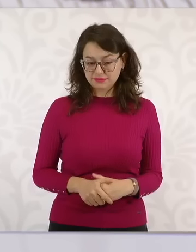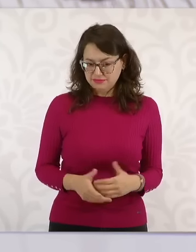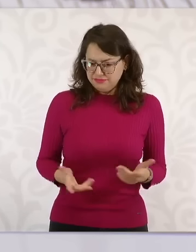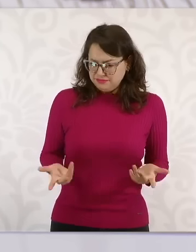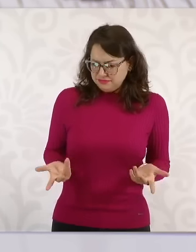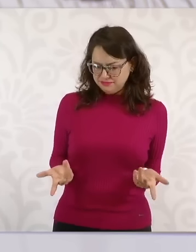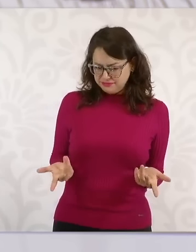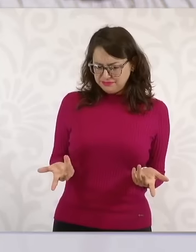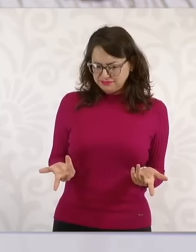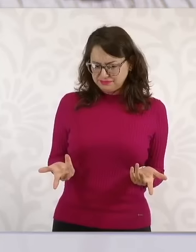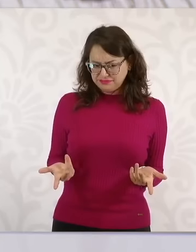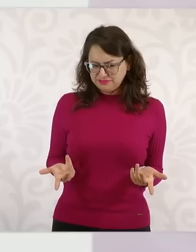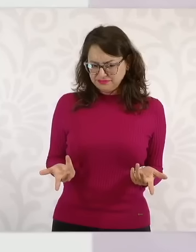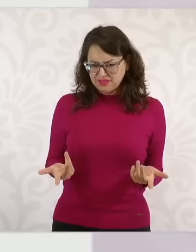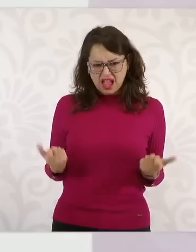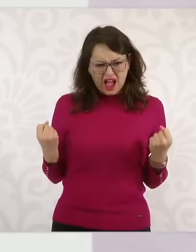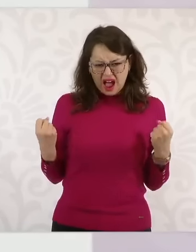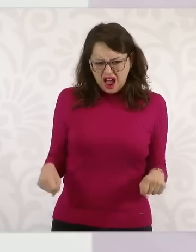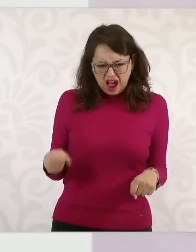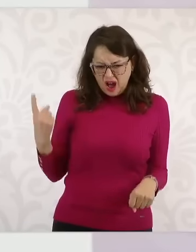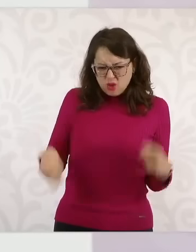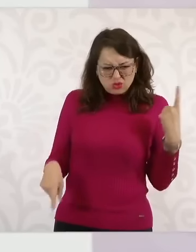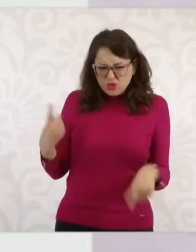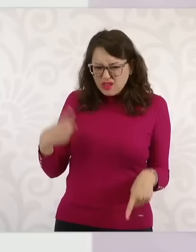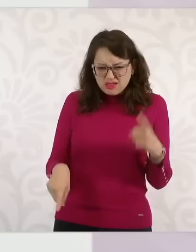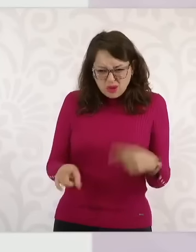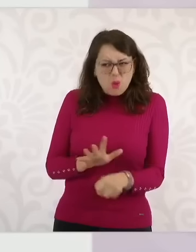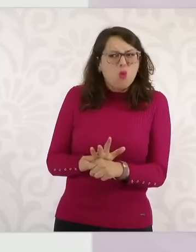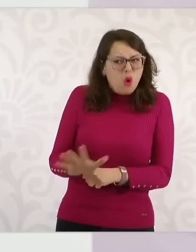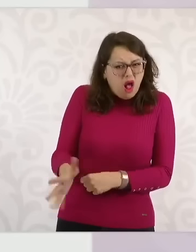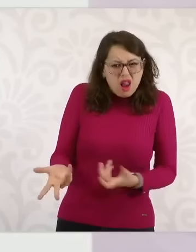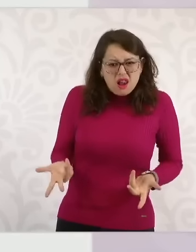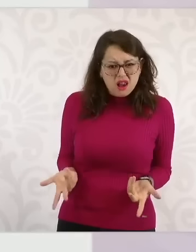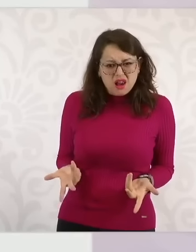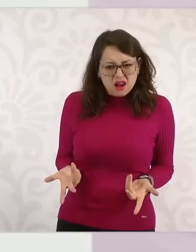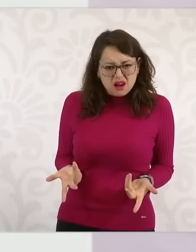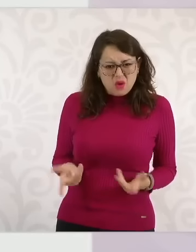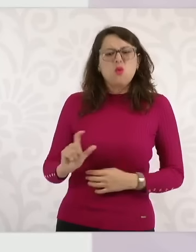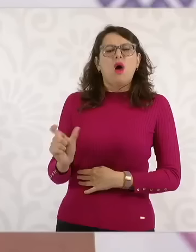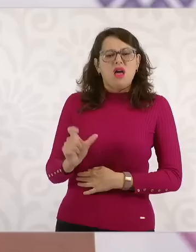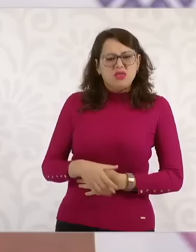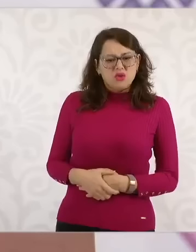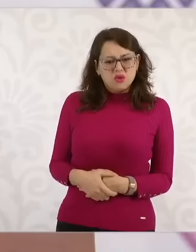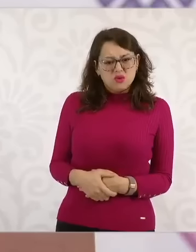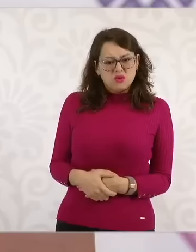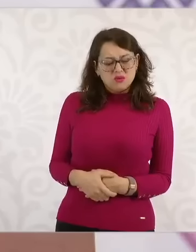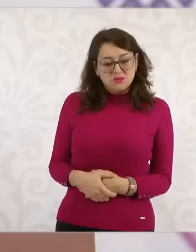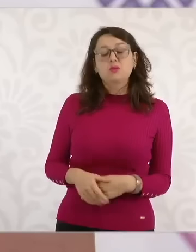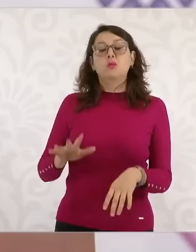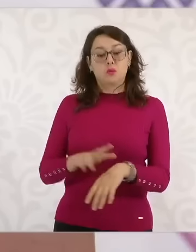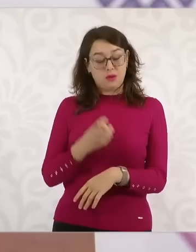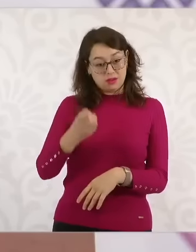Entonces, ¿de cuándo acá nosotros somos autoritarios? Por eso dice la historia